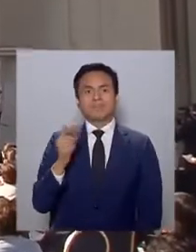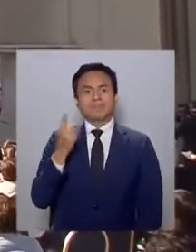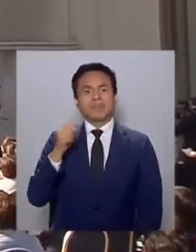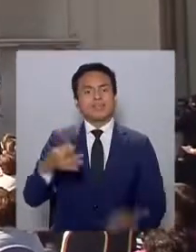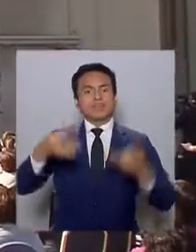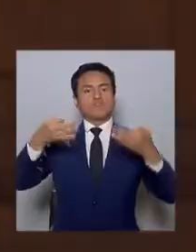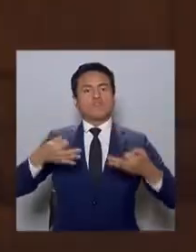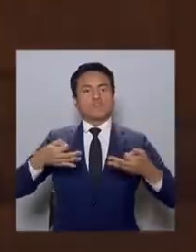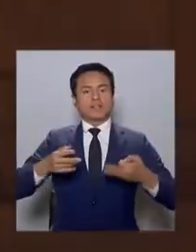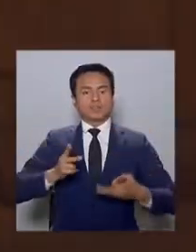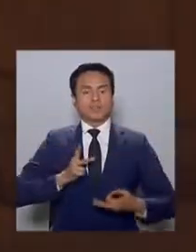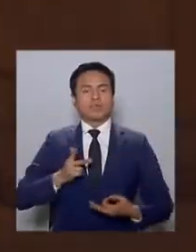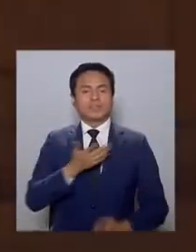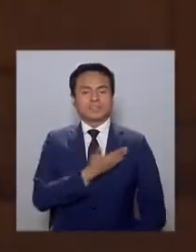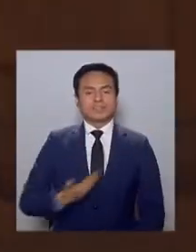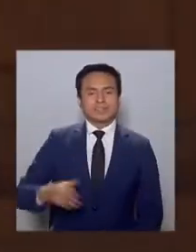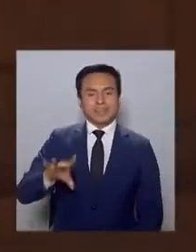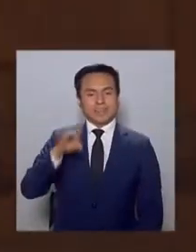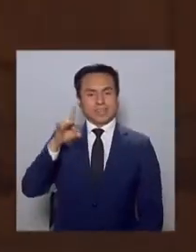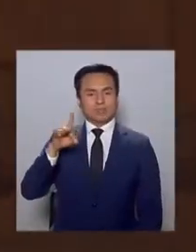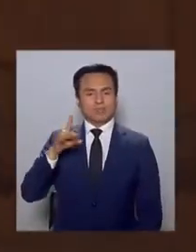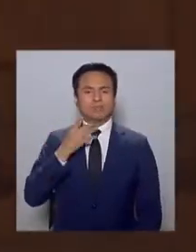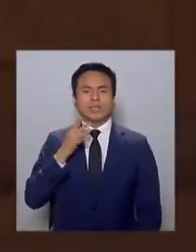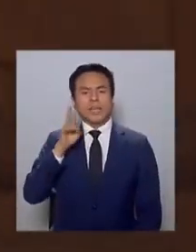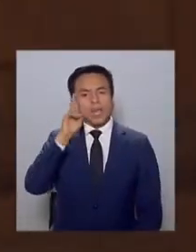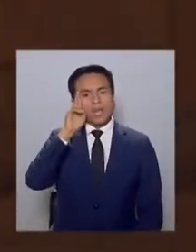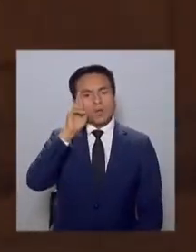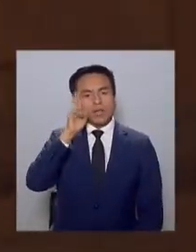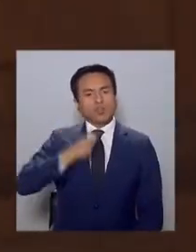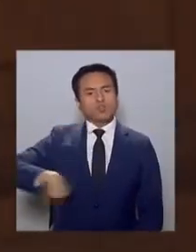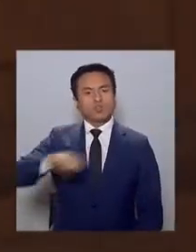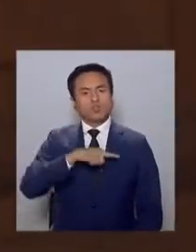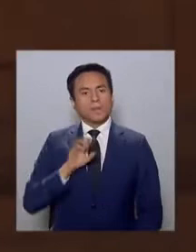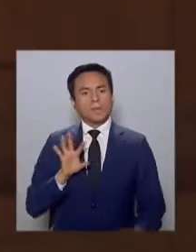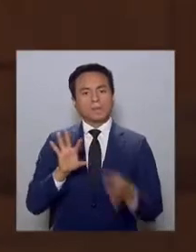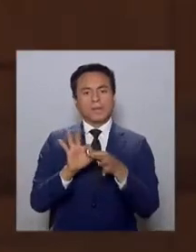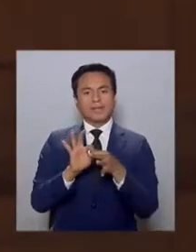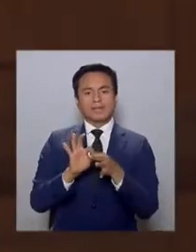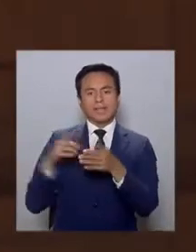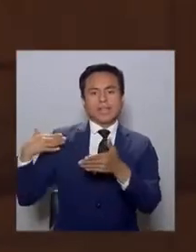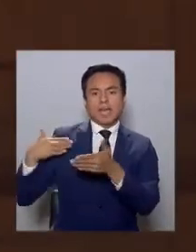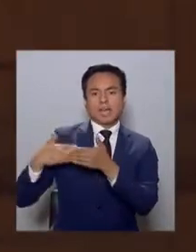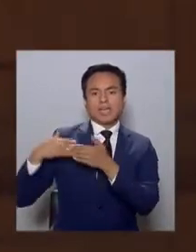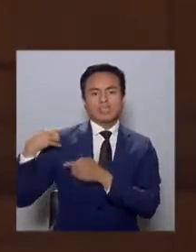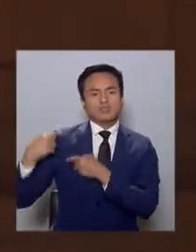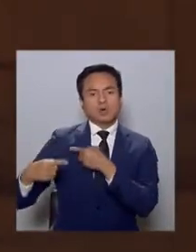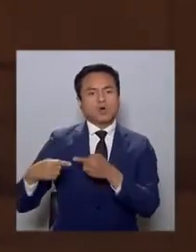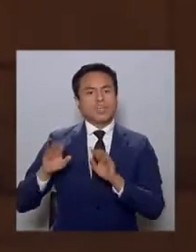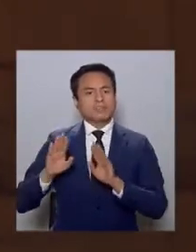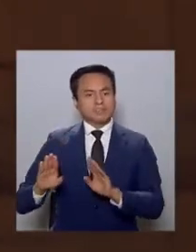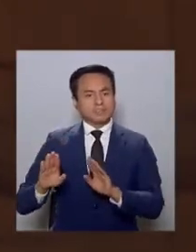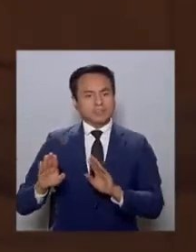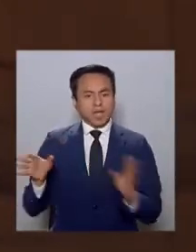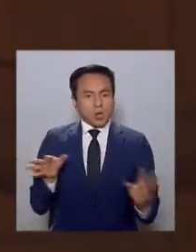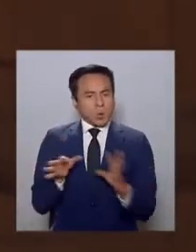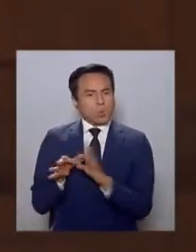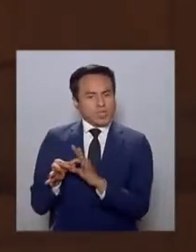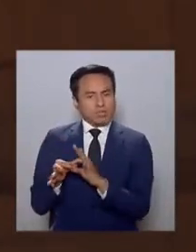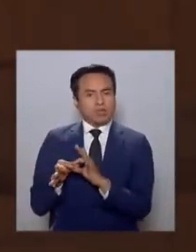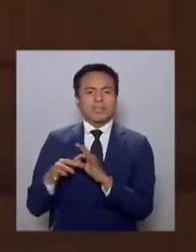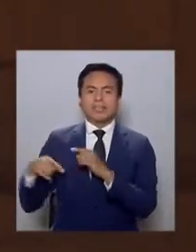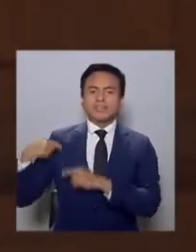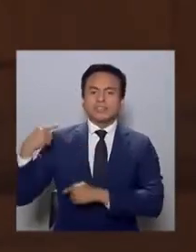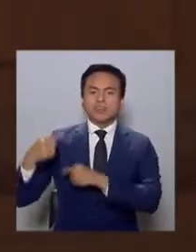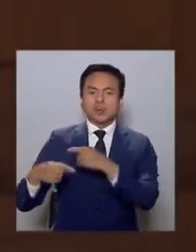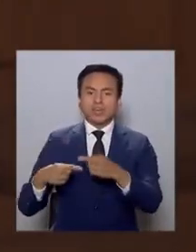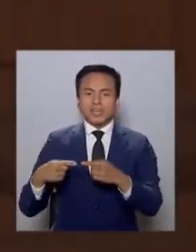evento formal como presidente electo, porque nos recuerda que somos parte de una larga historia y que estamos unidos con esta